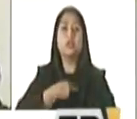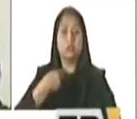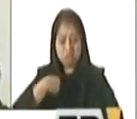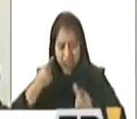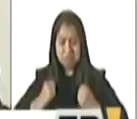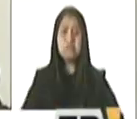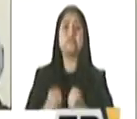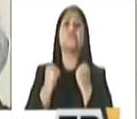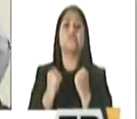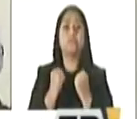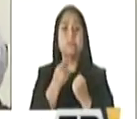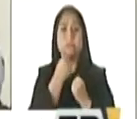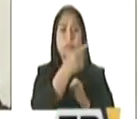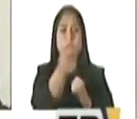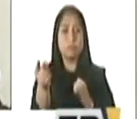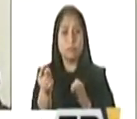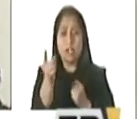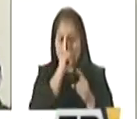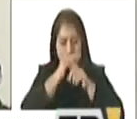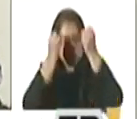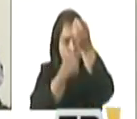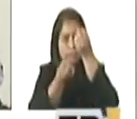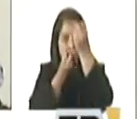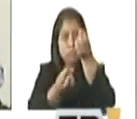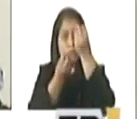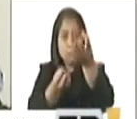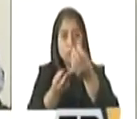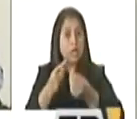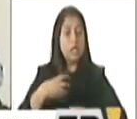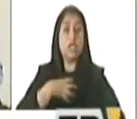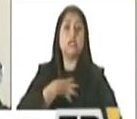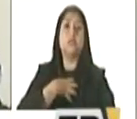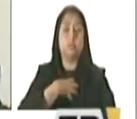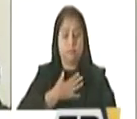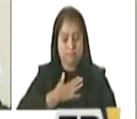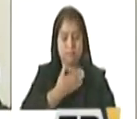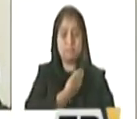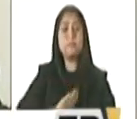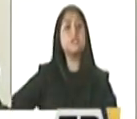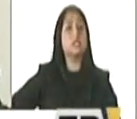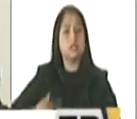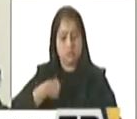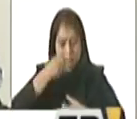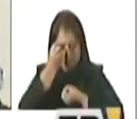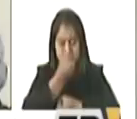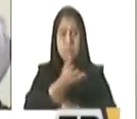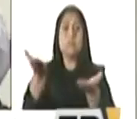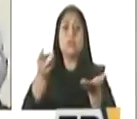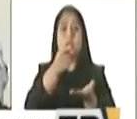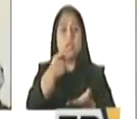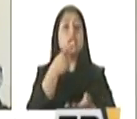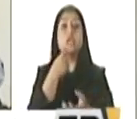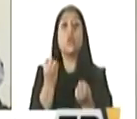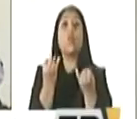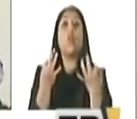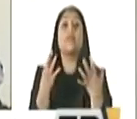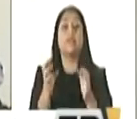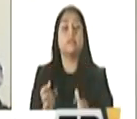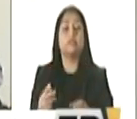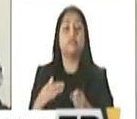frente con ustedes, a estarles contando, y es el propio presidente de la República el que les dice cuántos casos